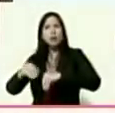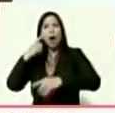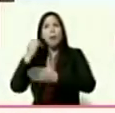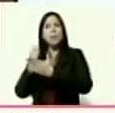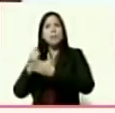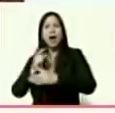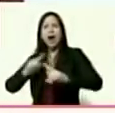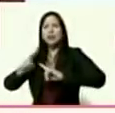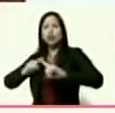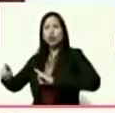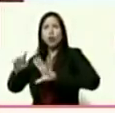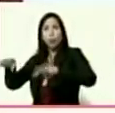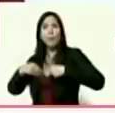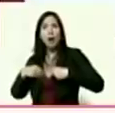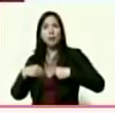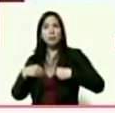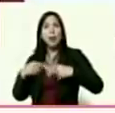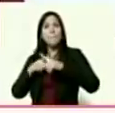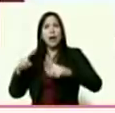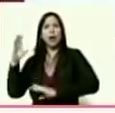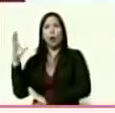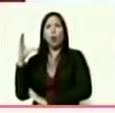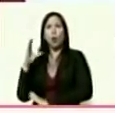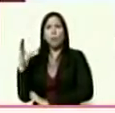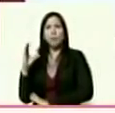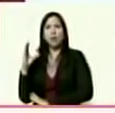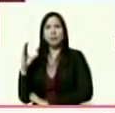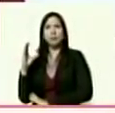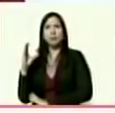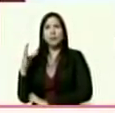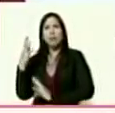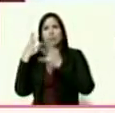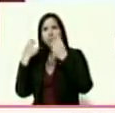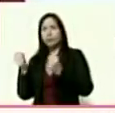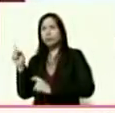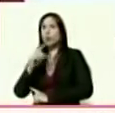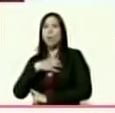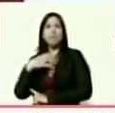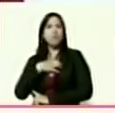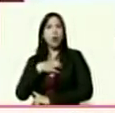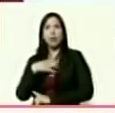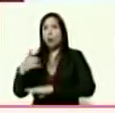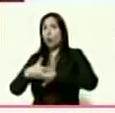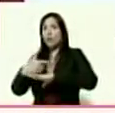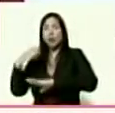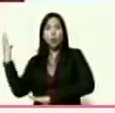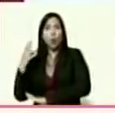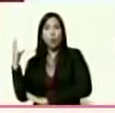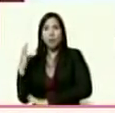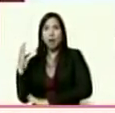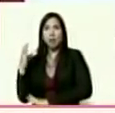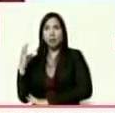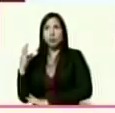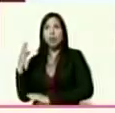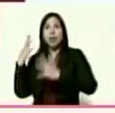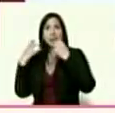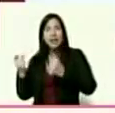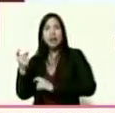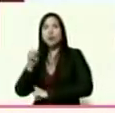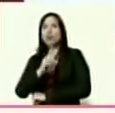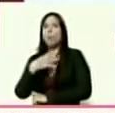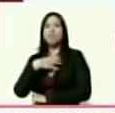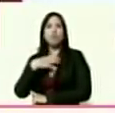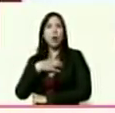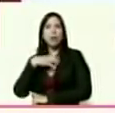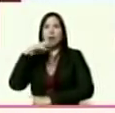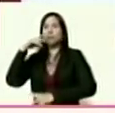van a tomar para que Colombia... entienda que no puede, el gobierno colombiano entienda que no puede seguir